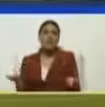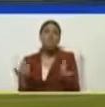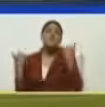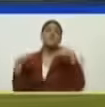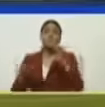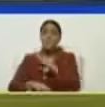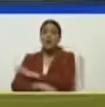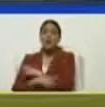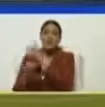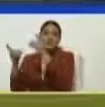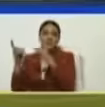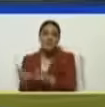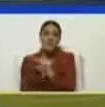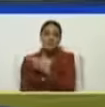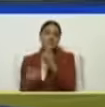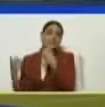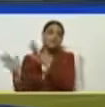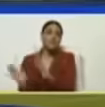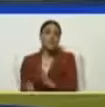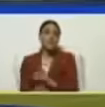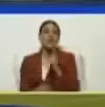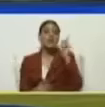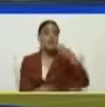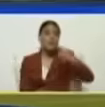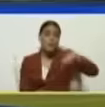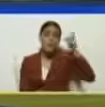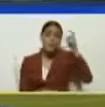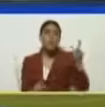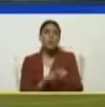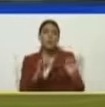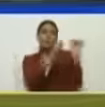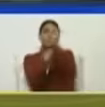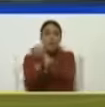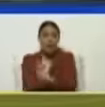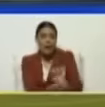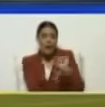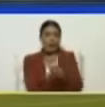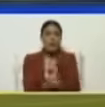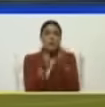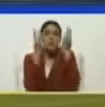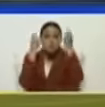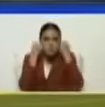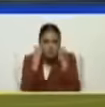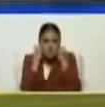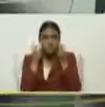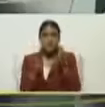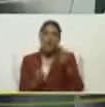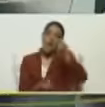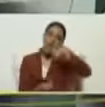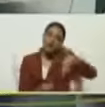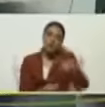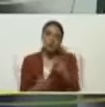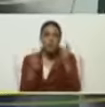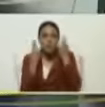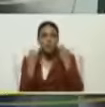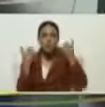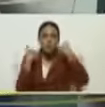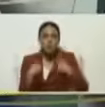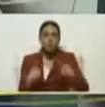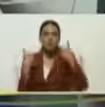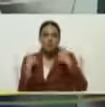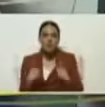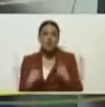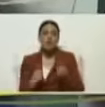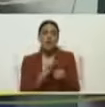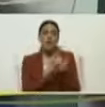Y hubieran esclavizado, como ellos quieren, a nuestro país. Y hubieran convertido